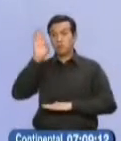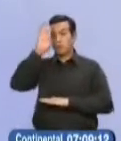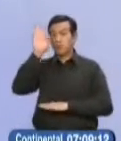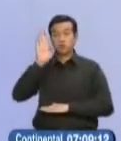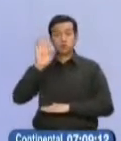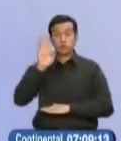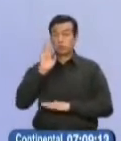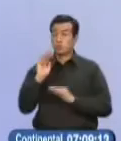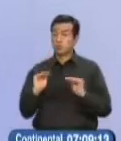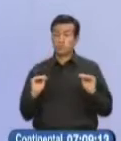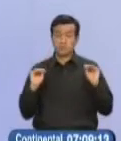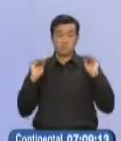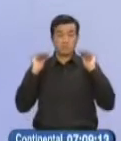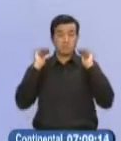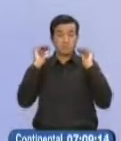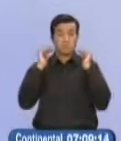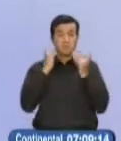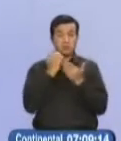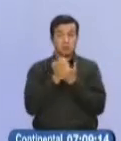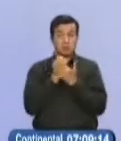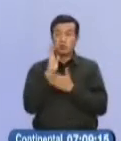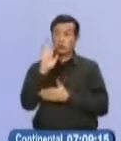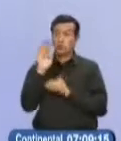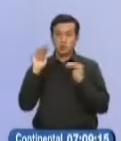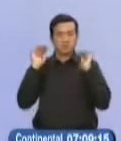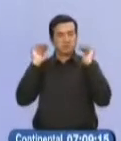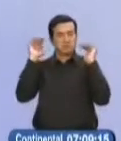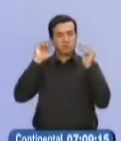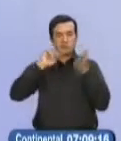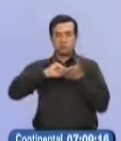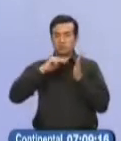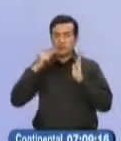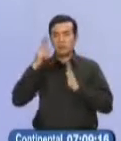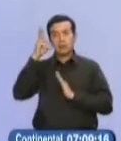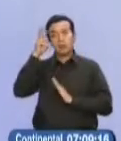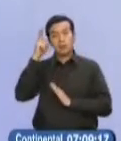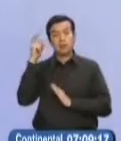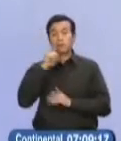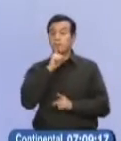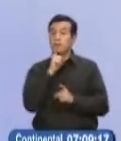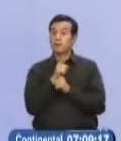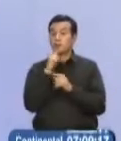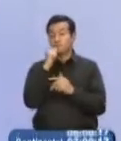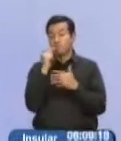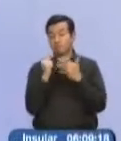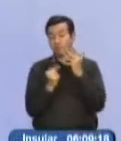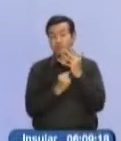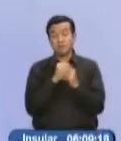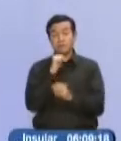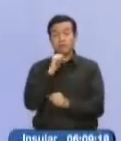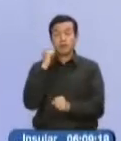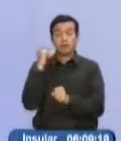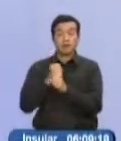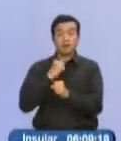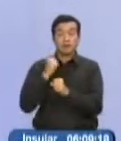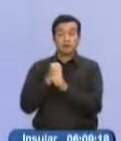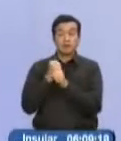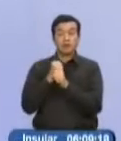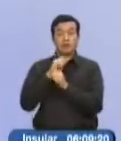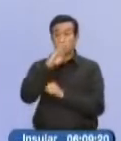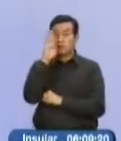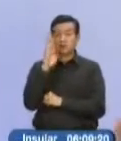una potencia económica, es una potencia tecnológica. Yo creo que tenemos muchísimo para trabajar con Brasil y el resto de